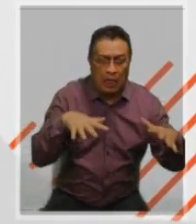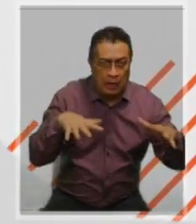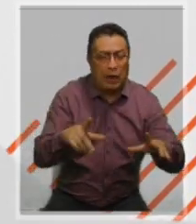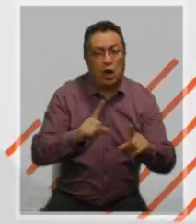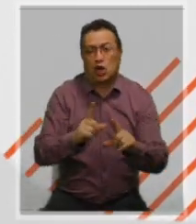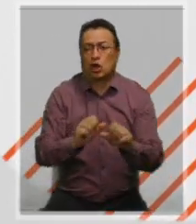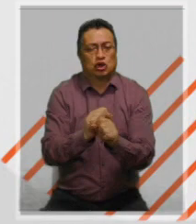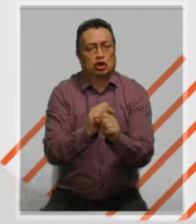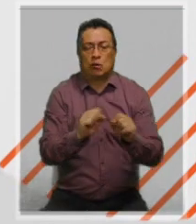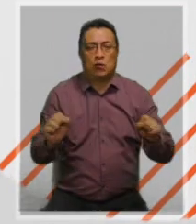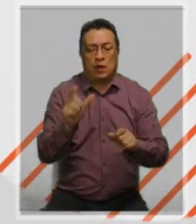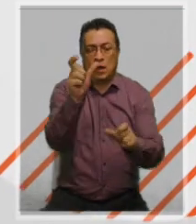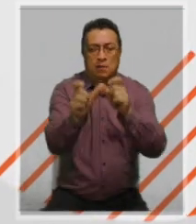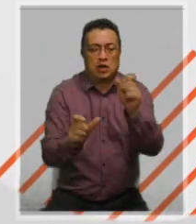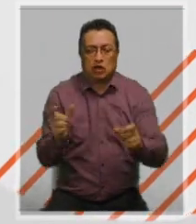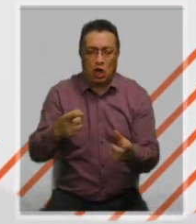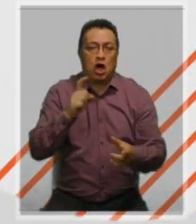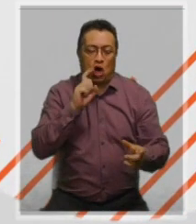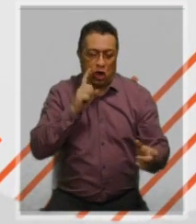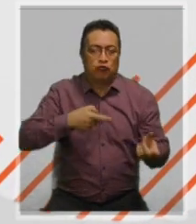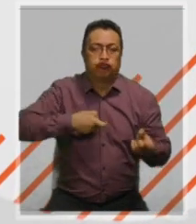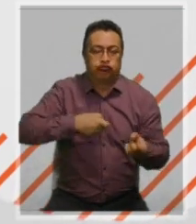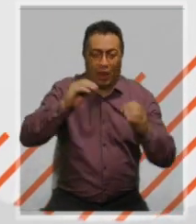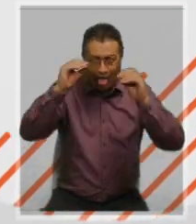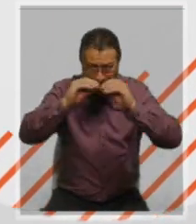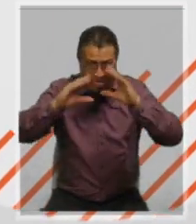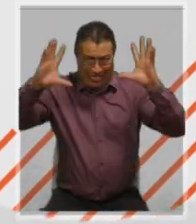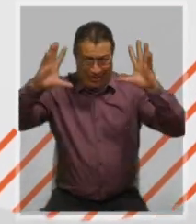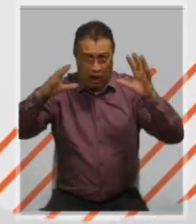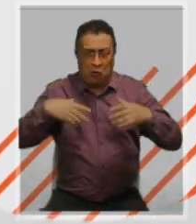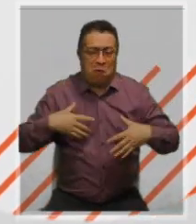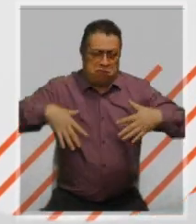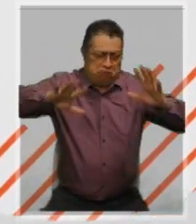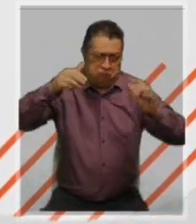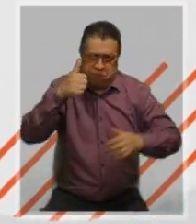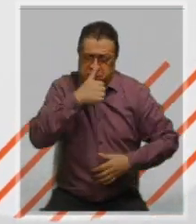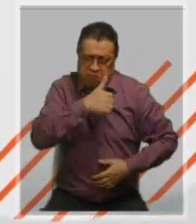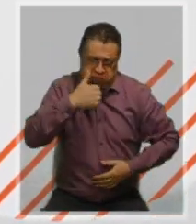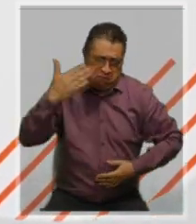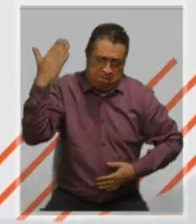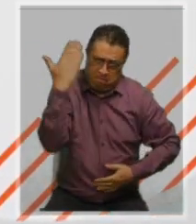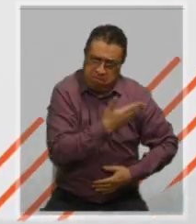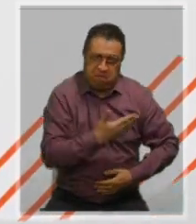hacer ante delincuentes armados que a plena luz del día están dispuestos a todo.